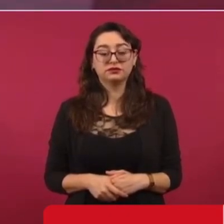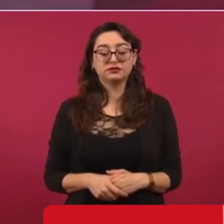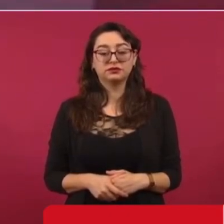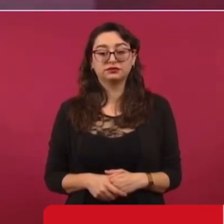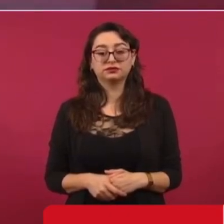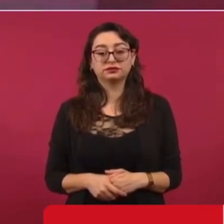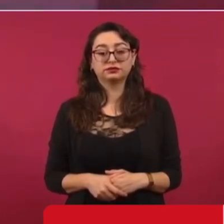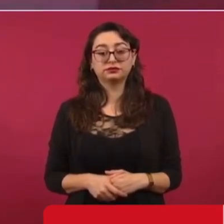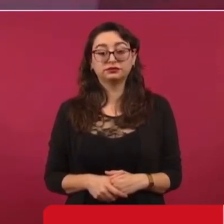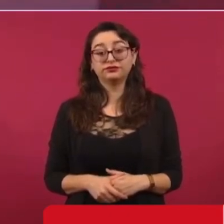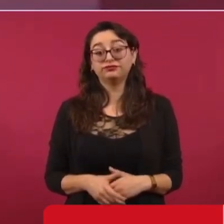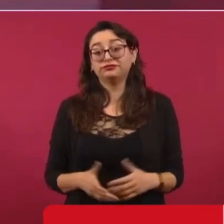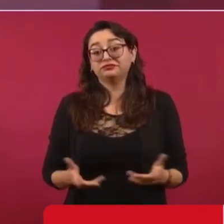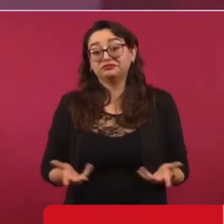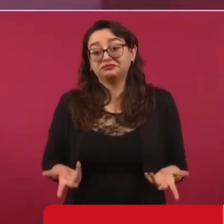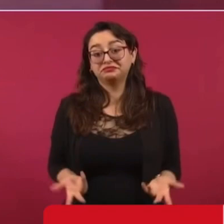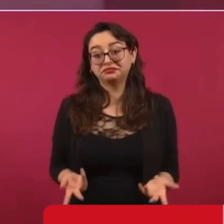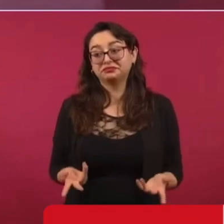era antes